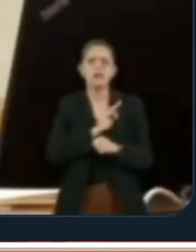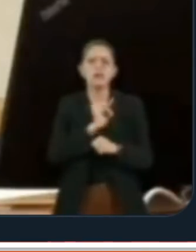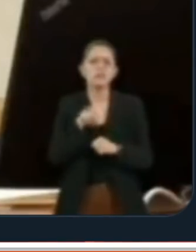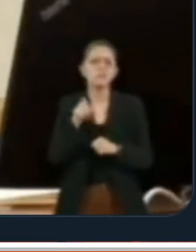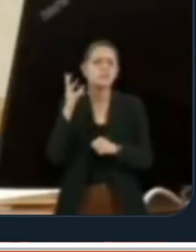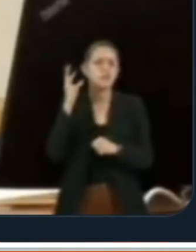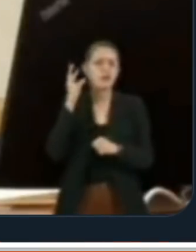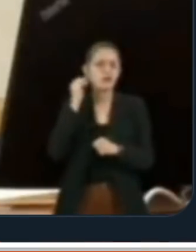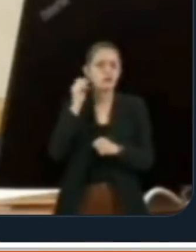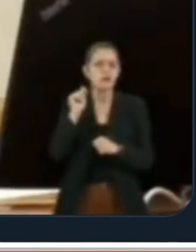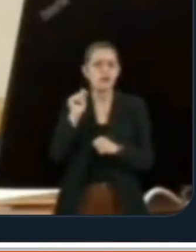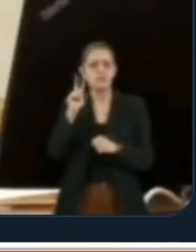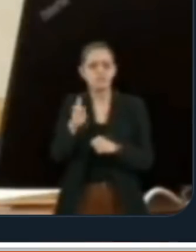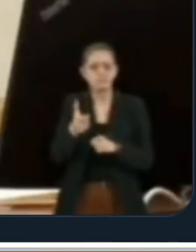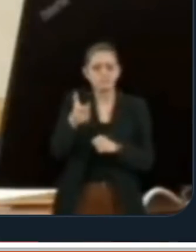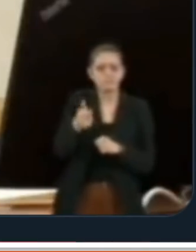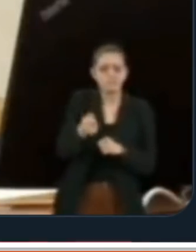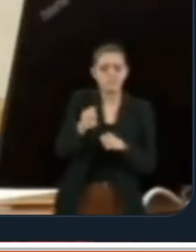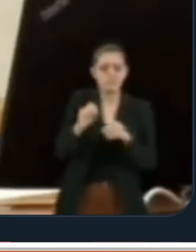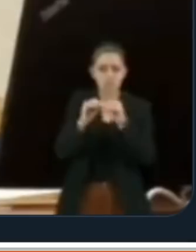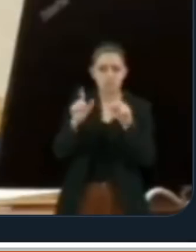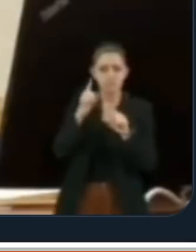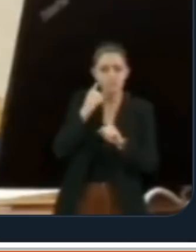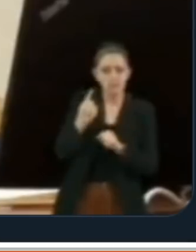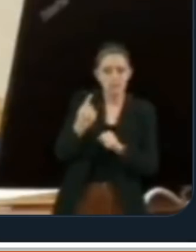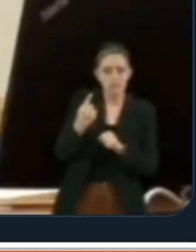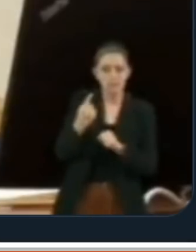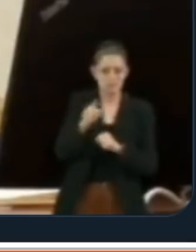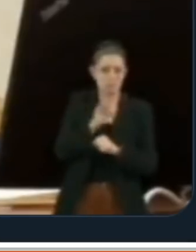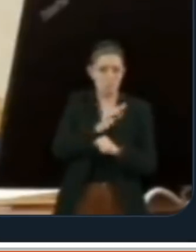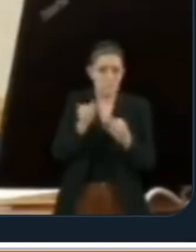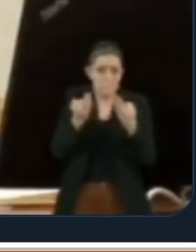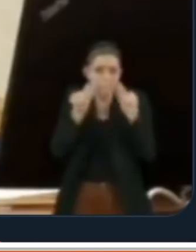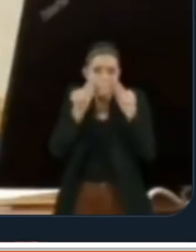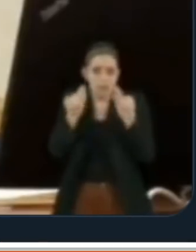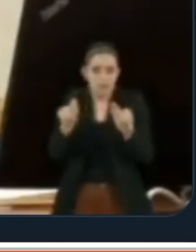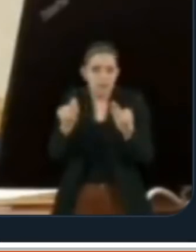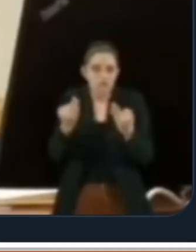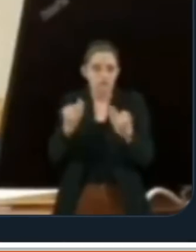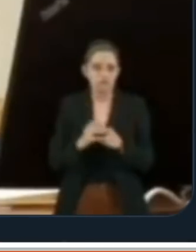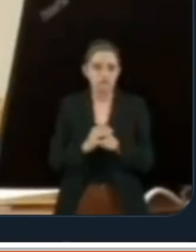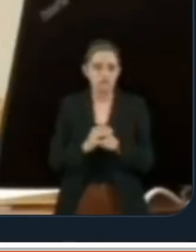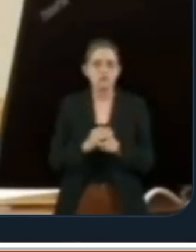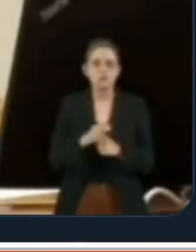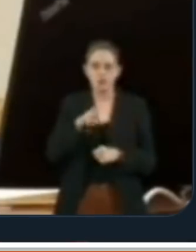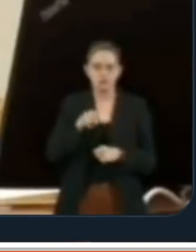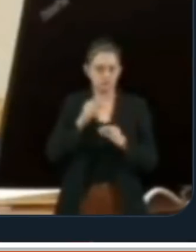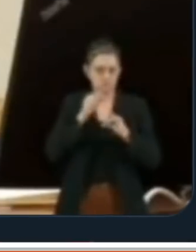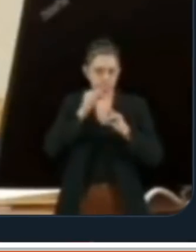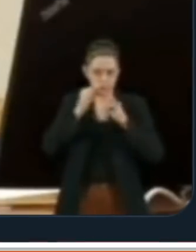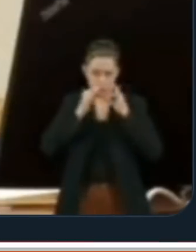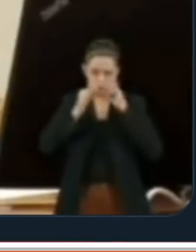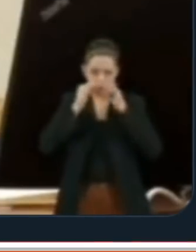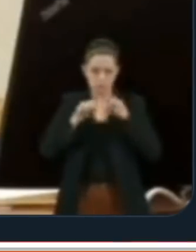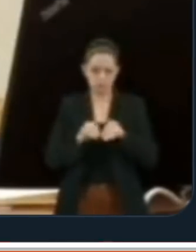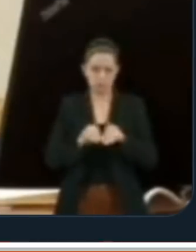momento la radio o la televisión para poder constatar la poderosa campaña de difusión que se